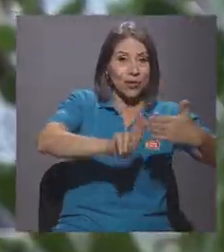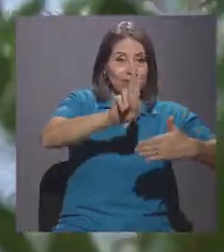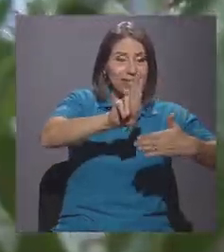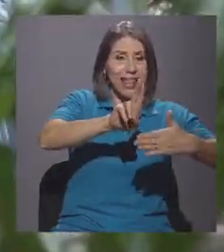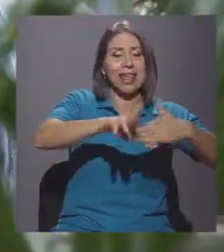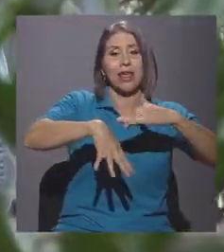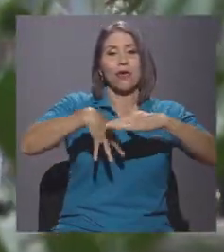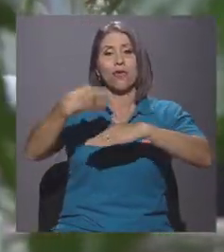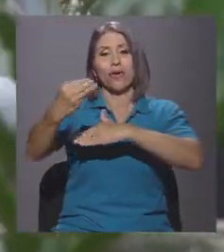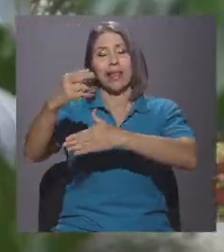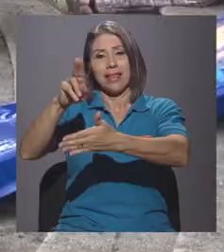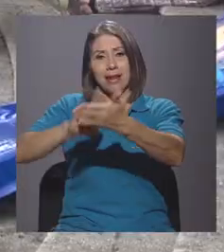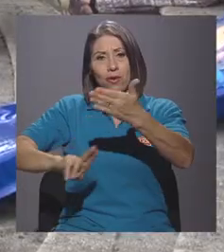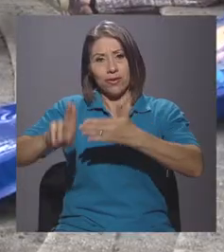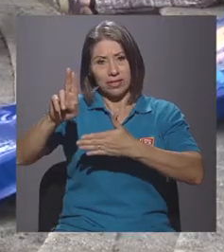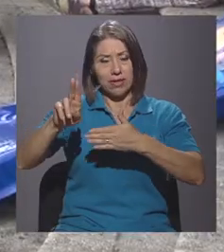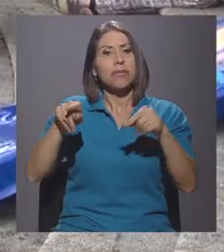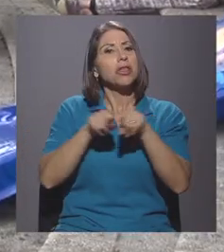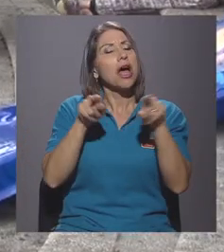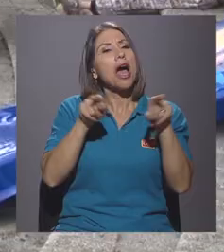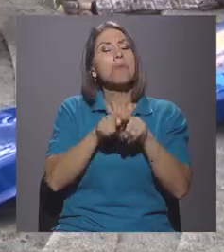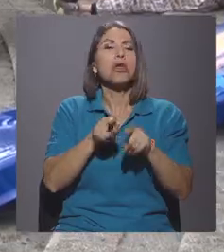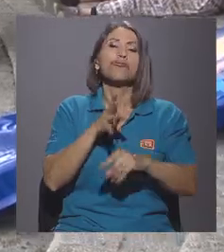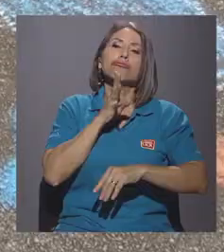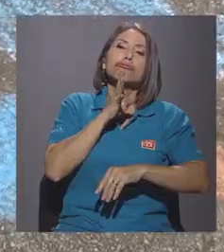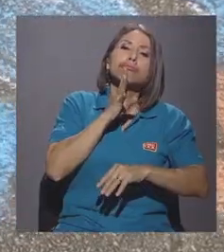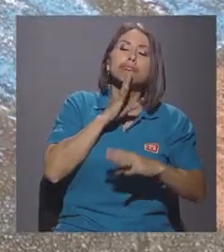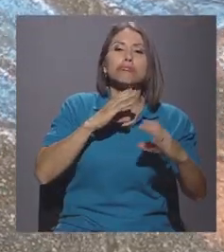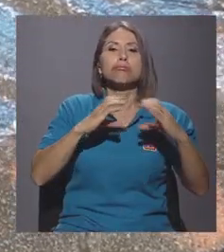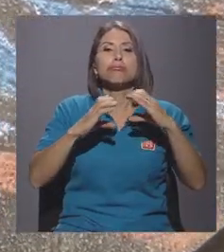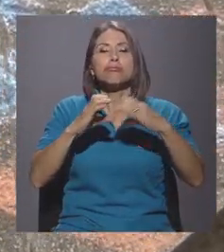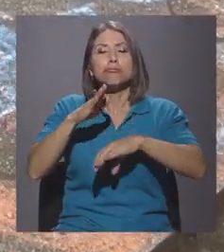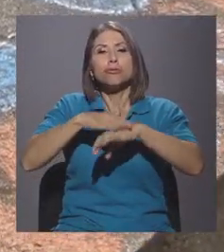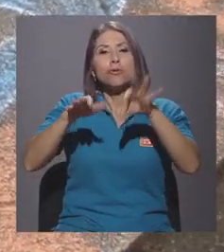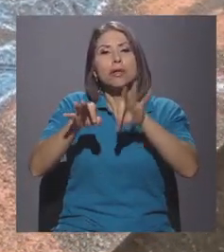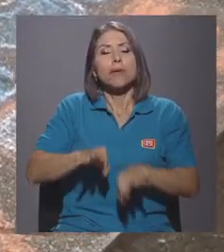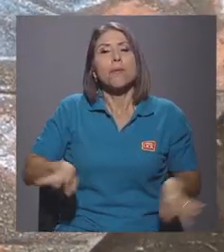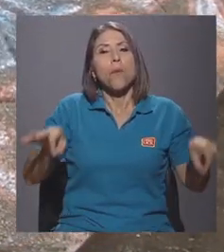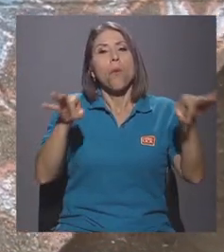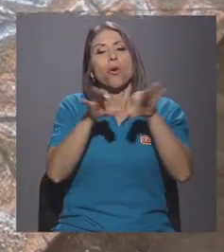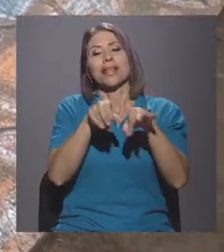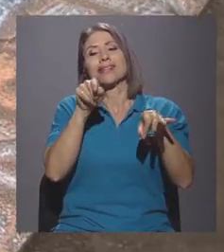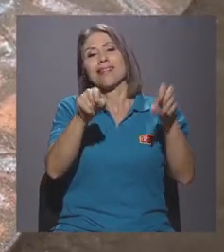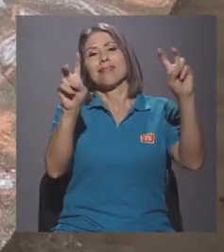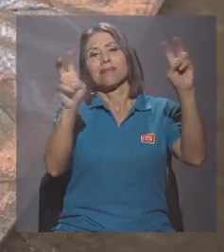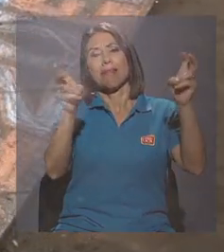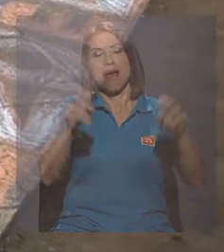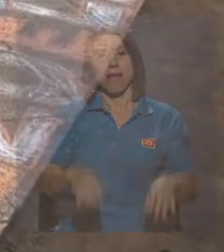Costa Rica, incluyendo conversatorios sobre la importancia de este eje de acción.